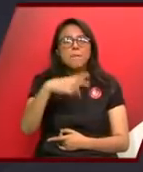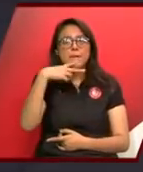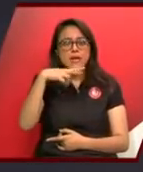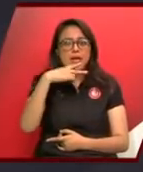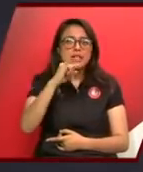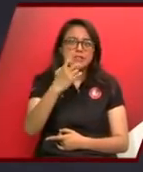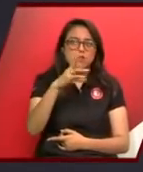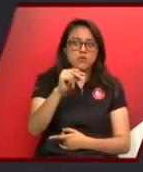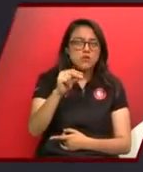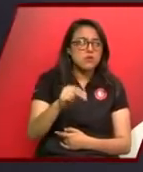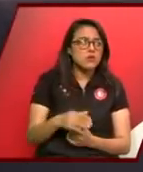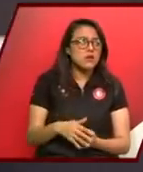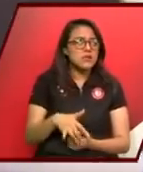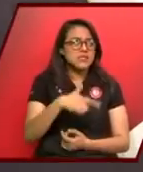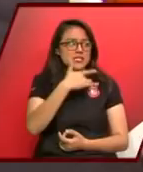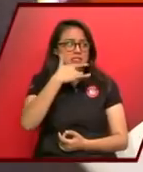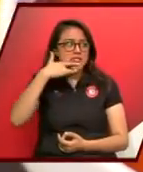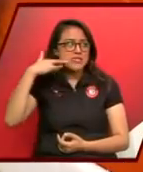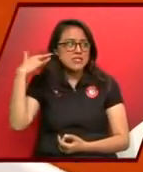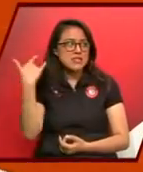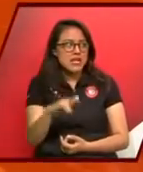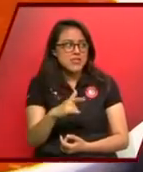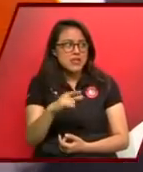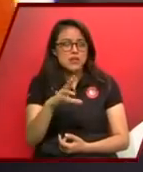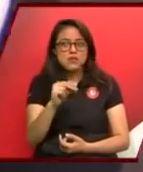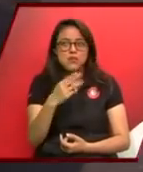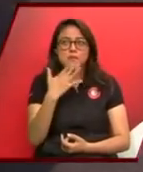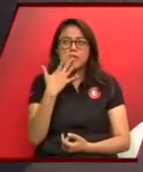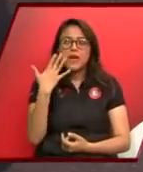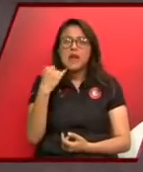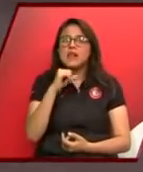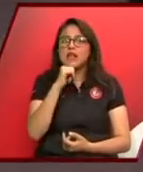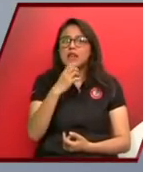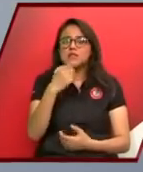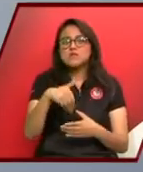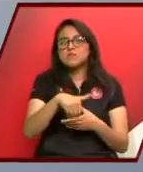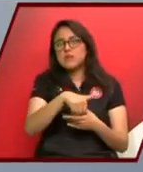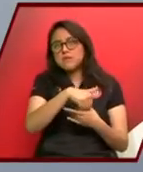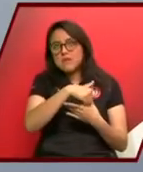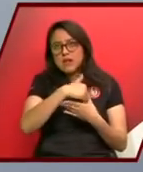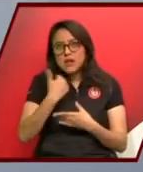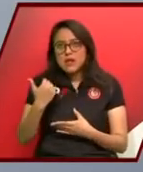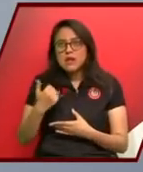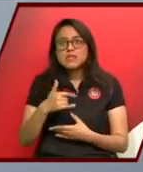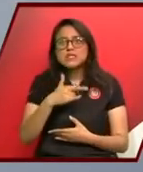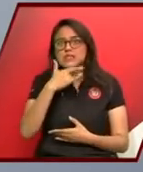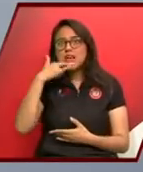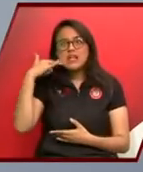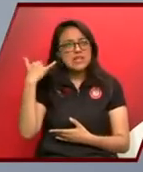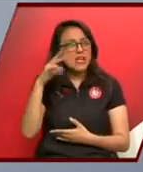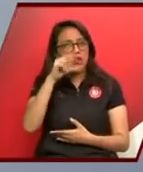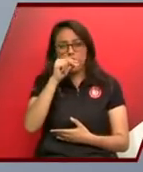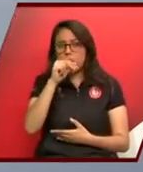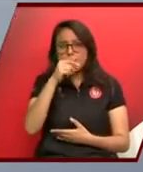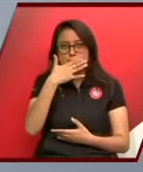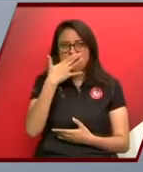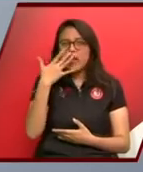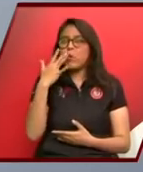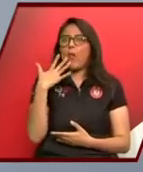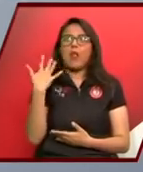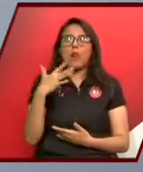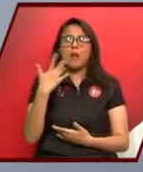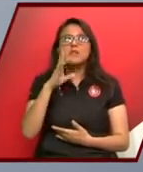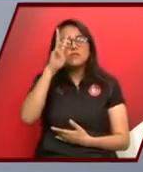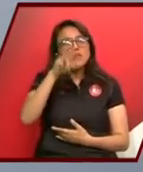no y pica. El chicharrón. Así es. Bastante limoncito es para que no haga así falta, es. Señor. Salsa que no pica es mermelada, ¿no?